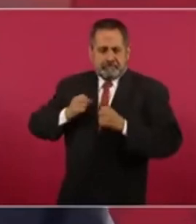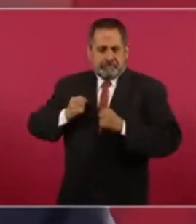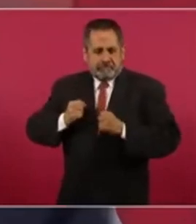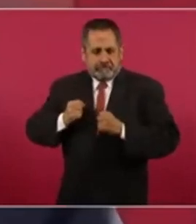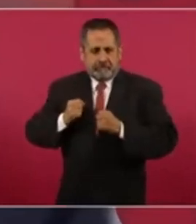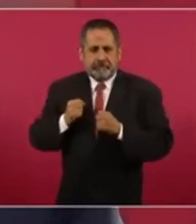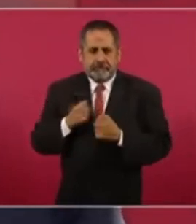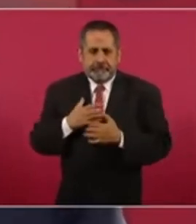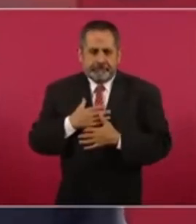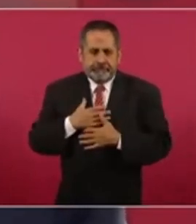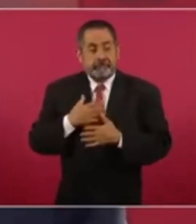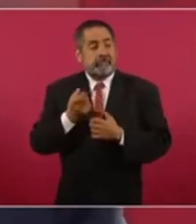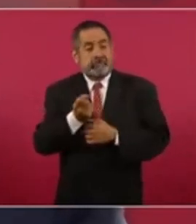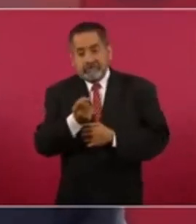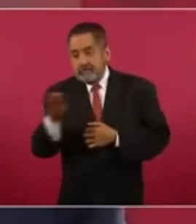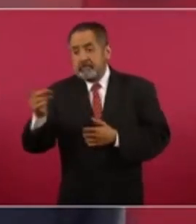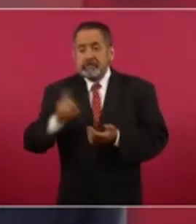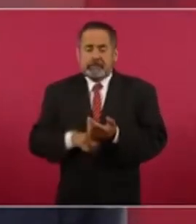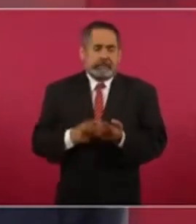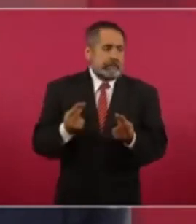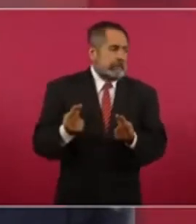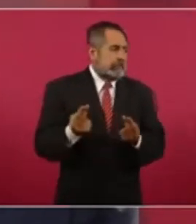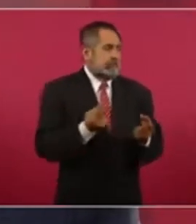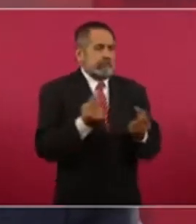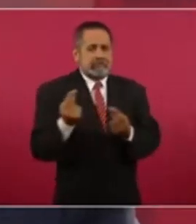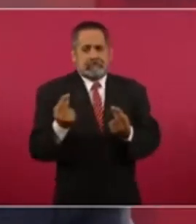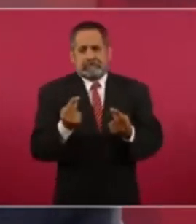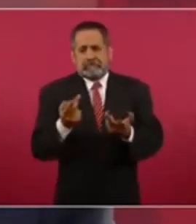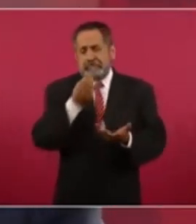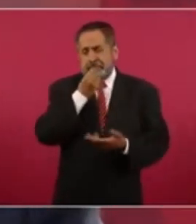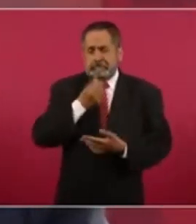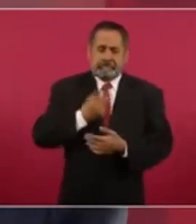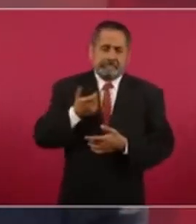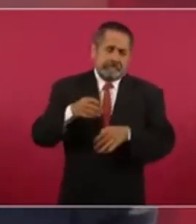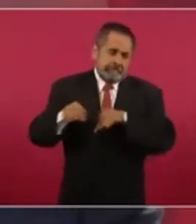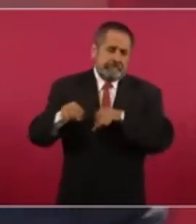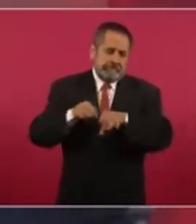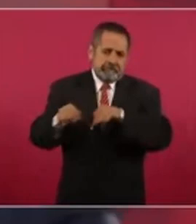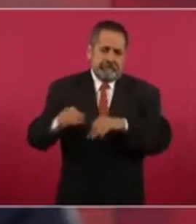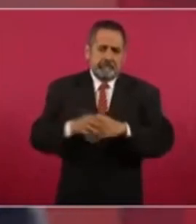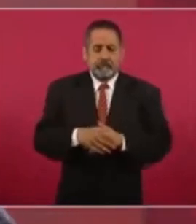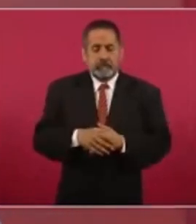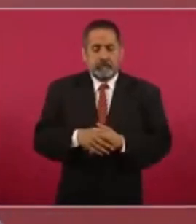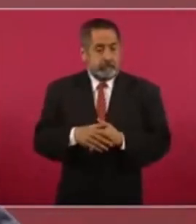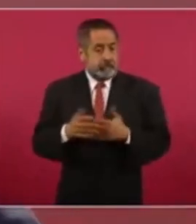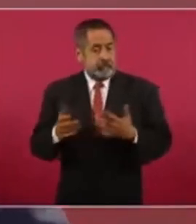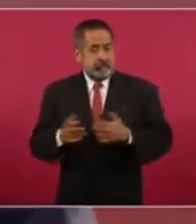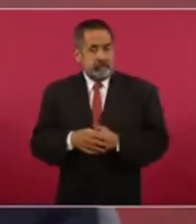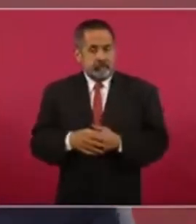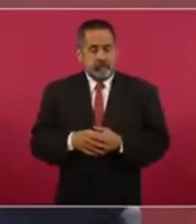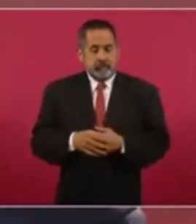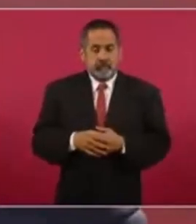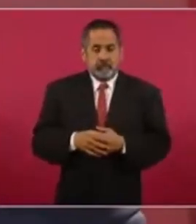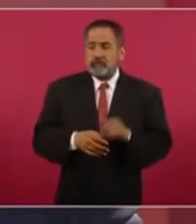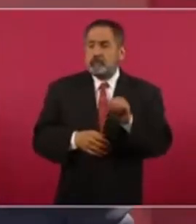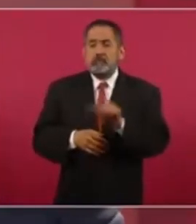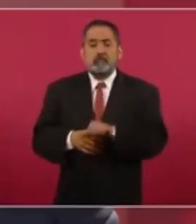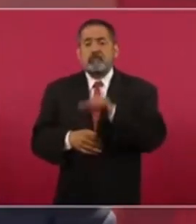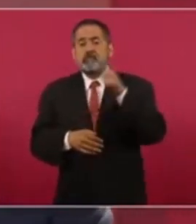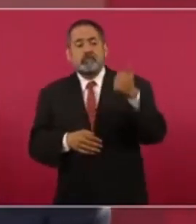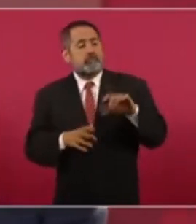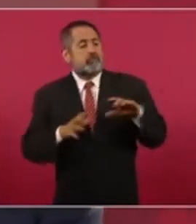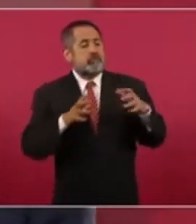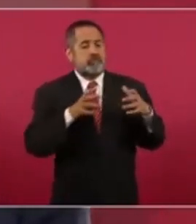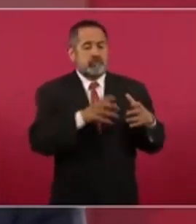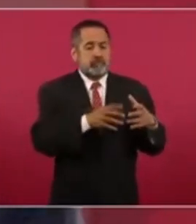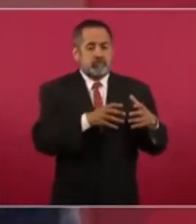Y por necesidad muchos trabajan y otros que pues le tienen